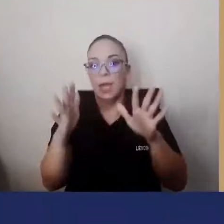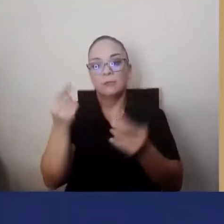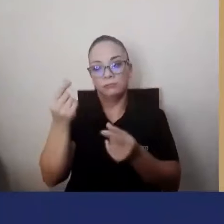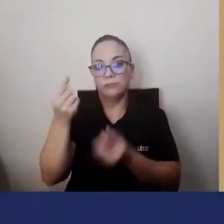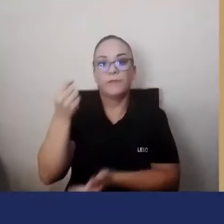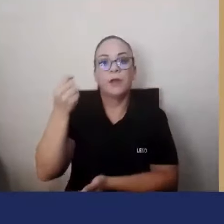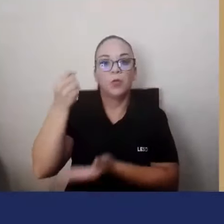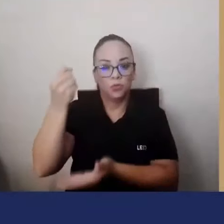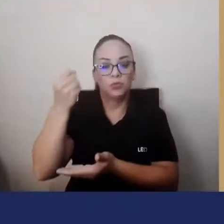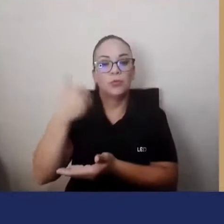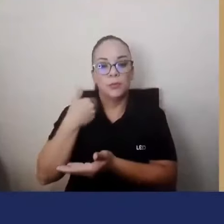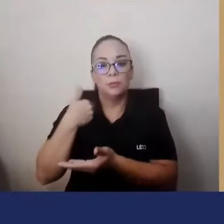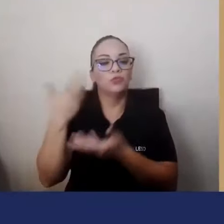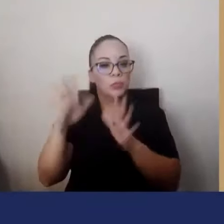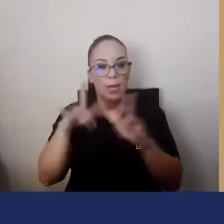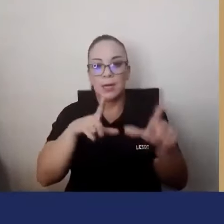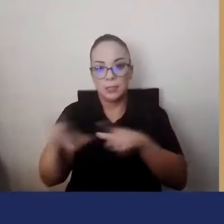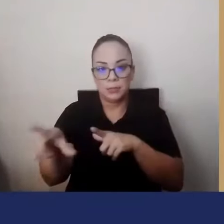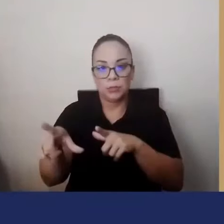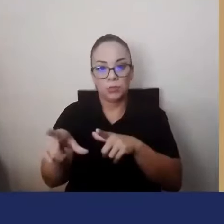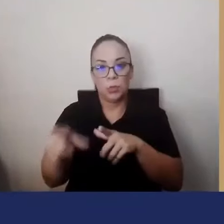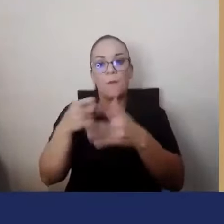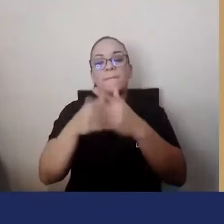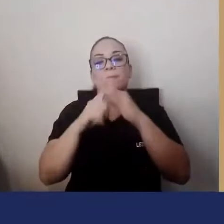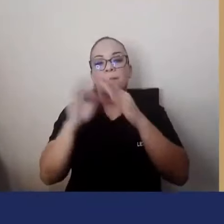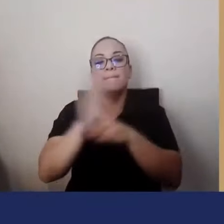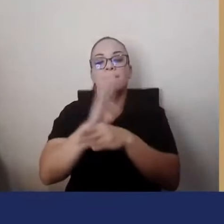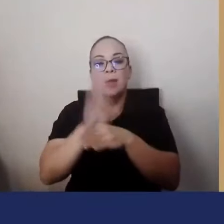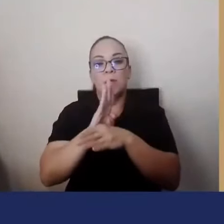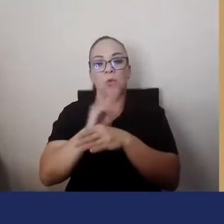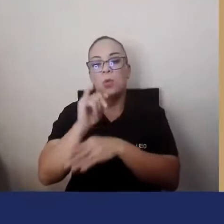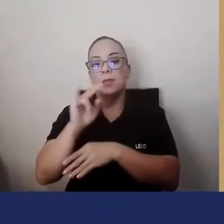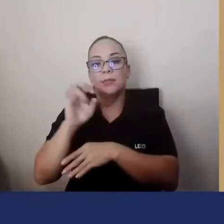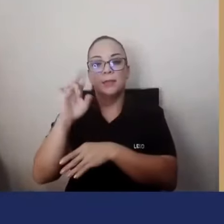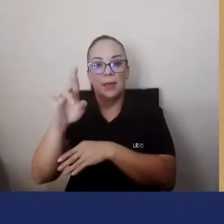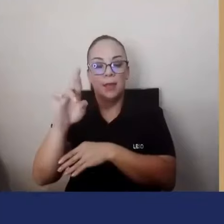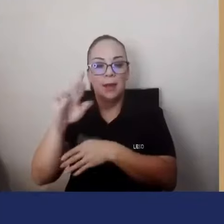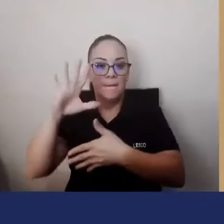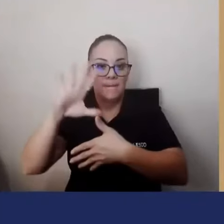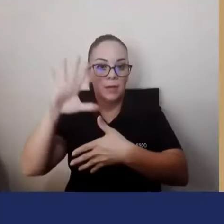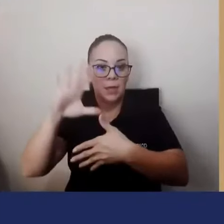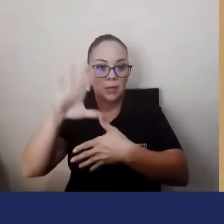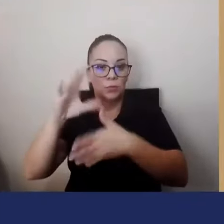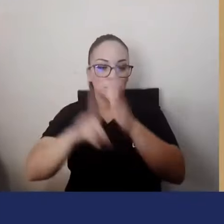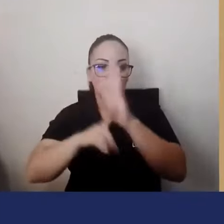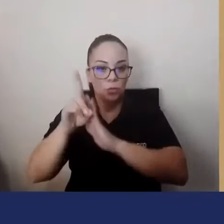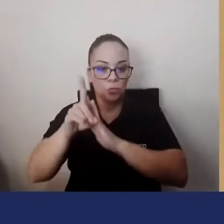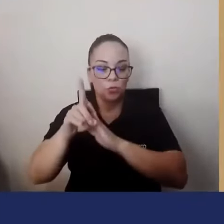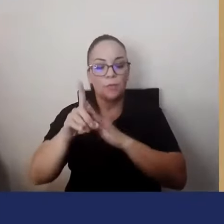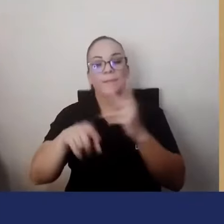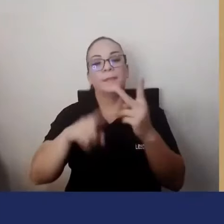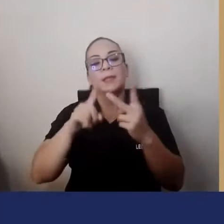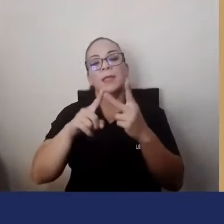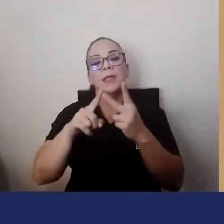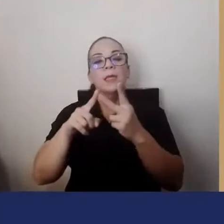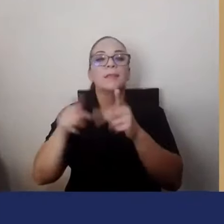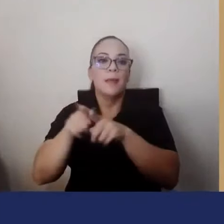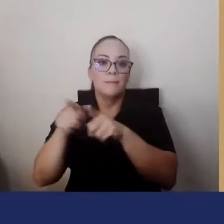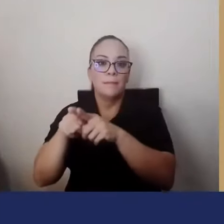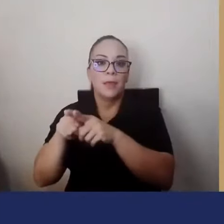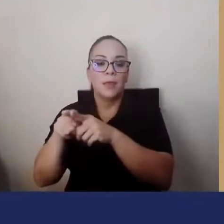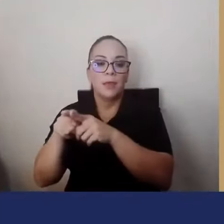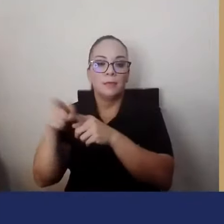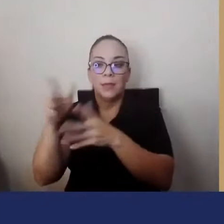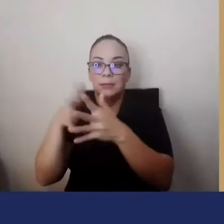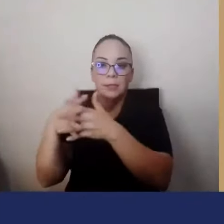recursos que provienen del préstamo del Banco Interamericano de Desarrollo y de la cooperación internacional a través del gobierno de